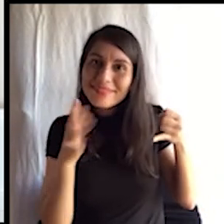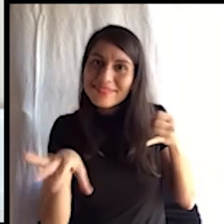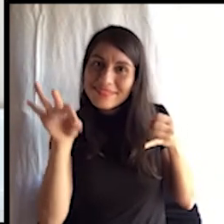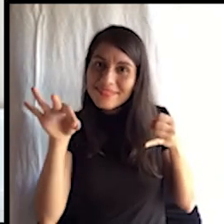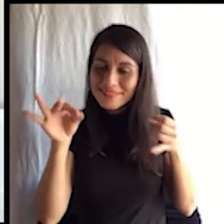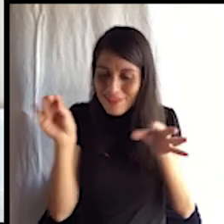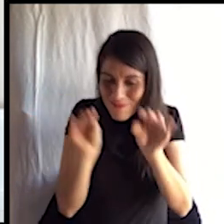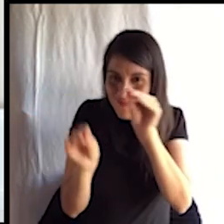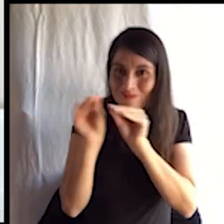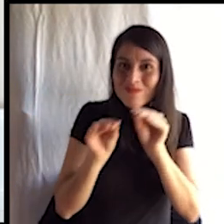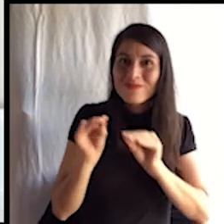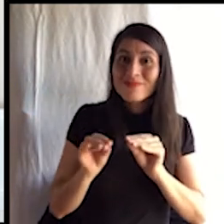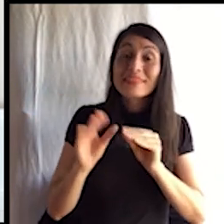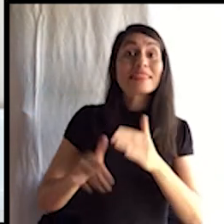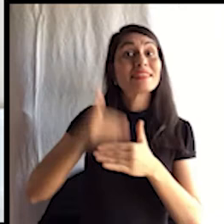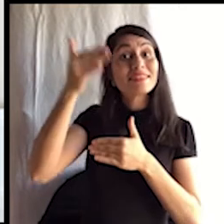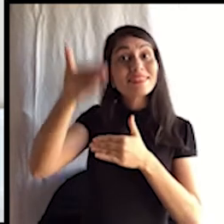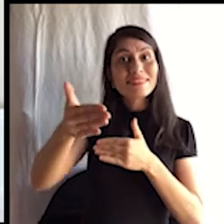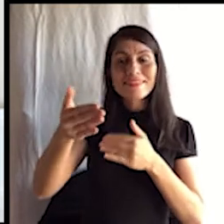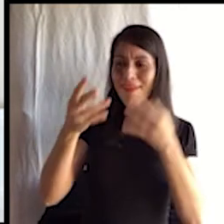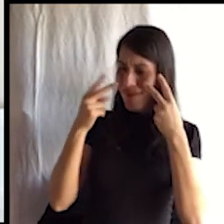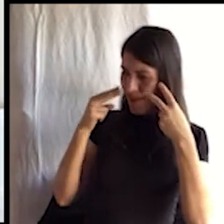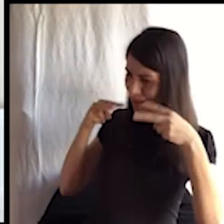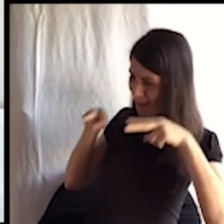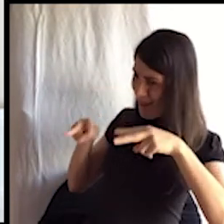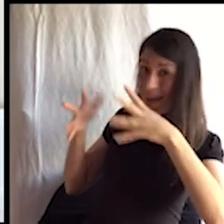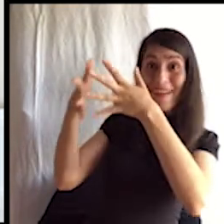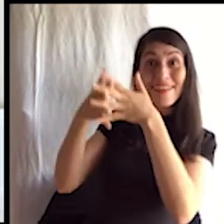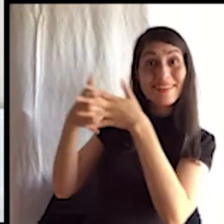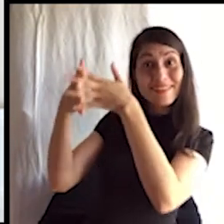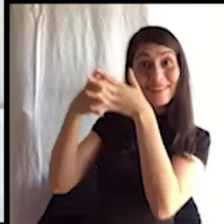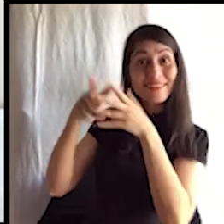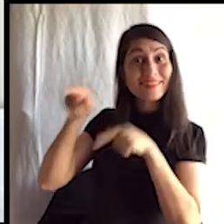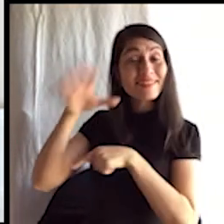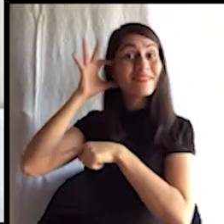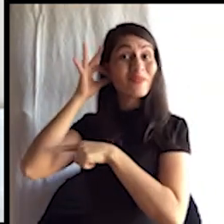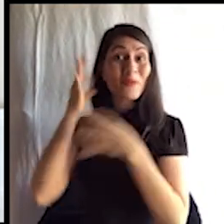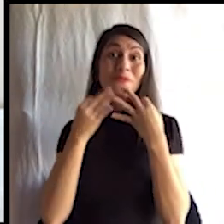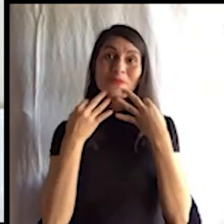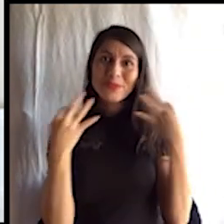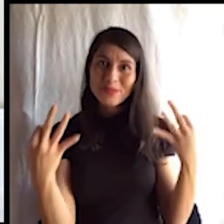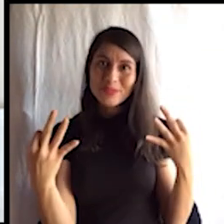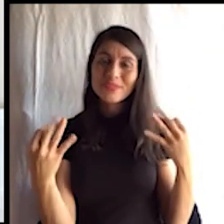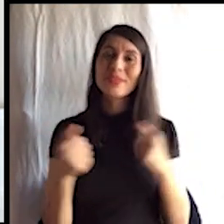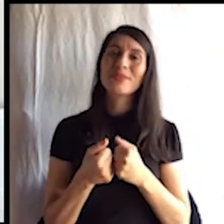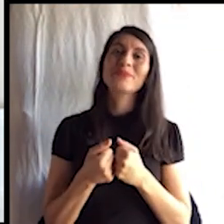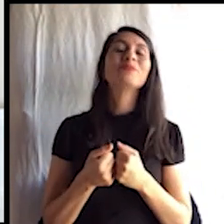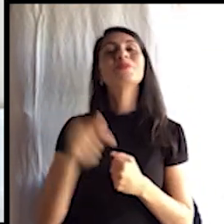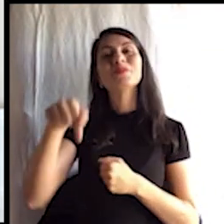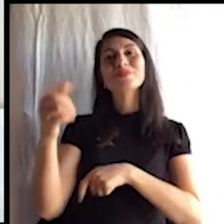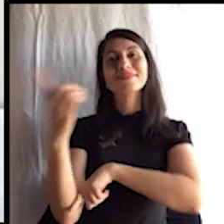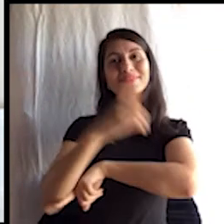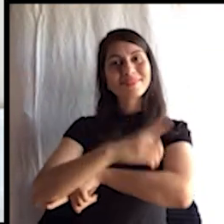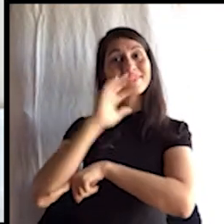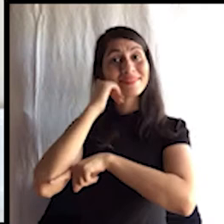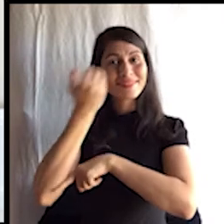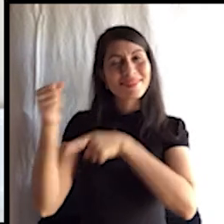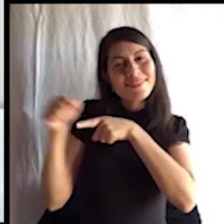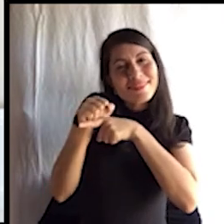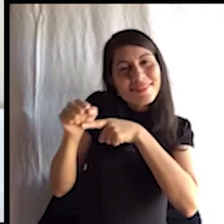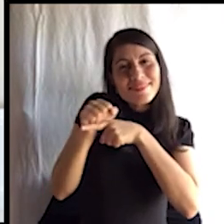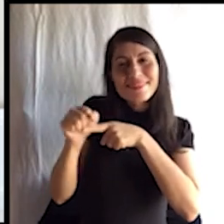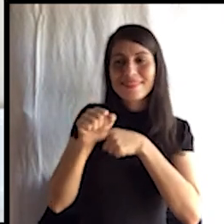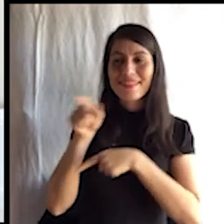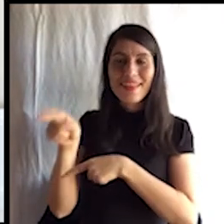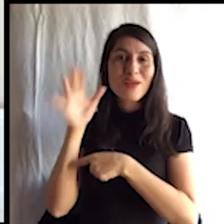manera pues se volvió una artista altamente reconocida en Estados Unidos y el mundo. Entonces el día de hoy, para poder hacer